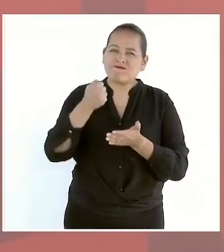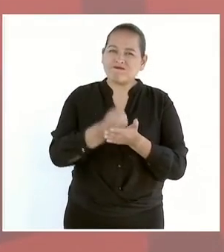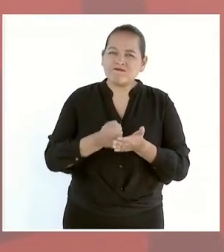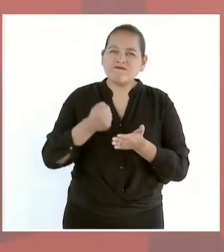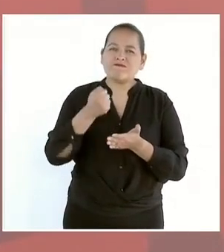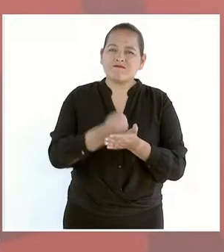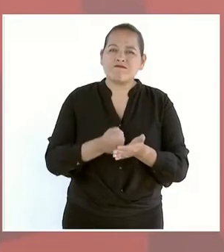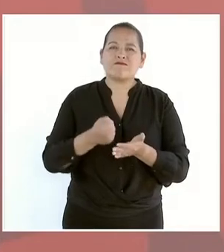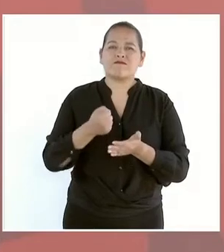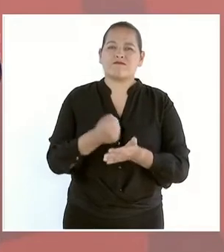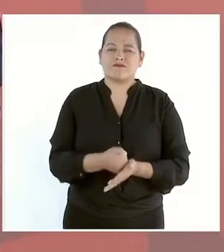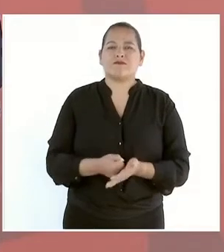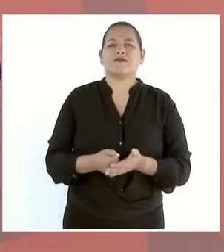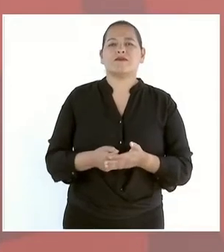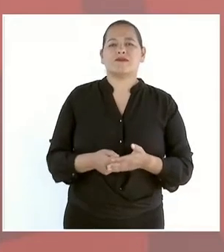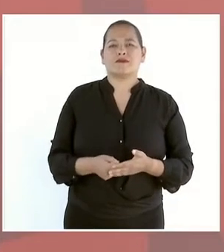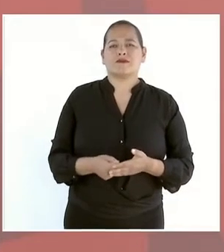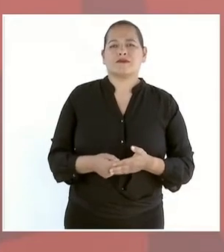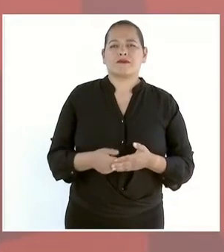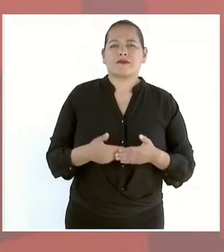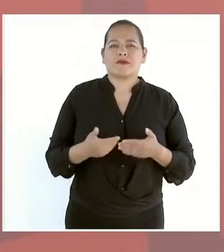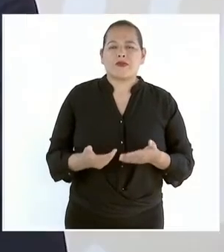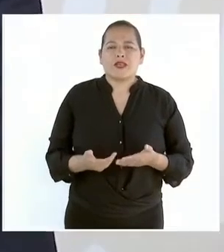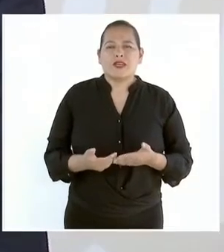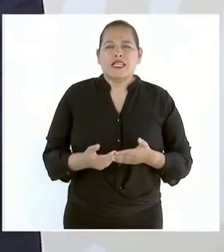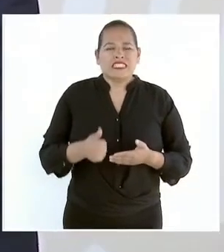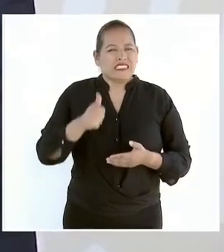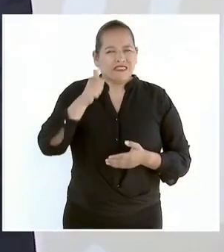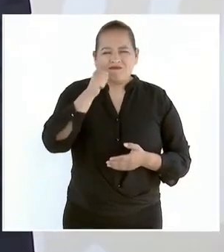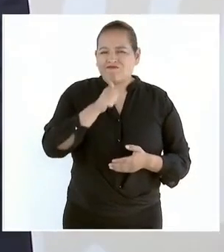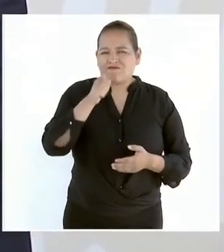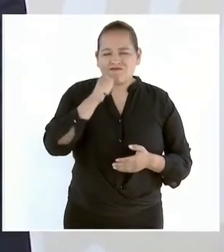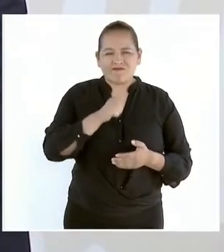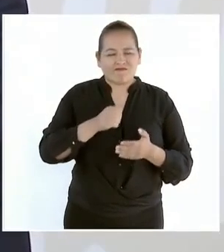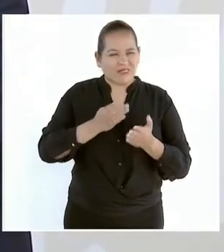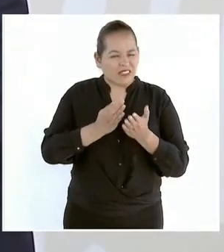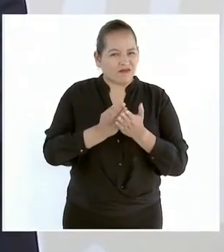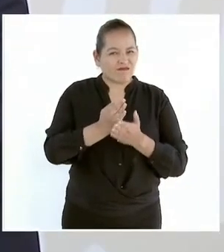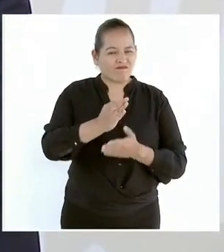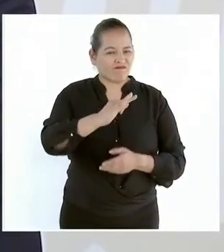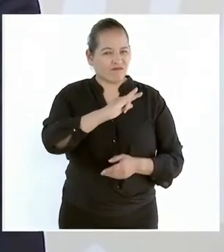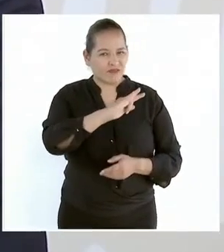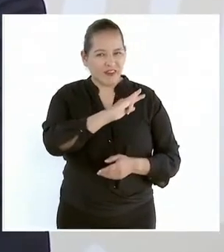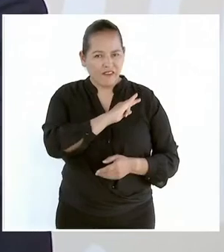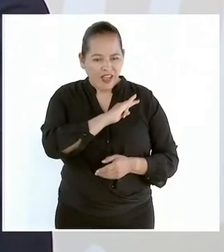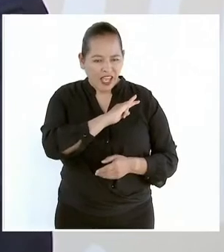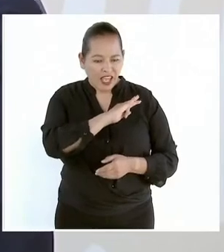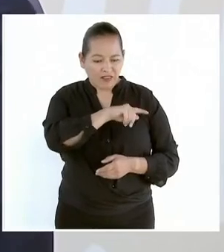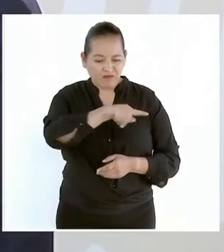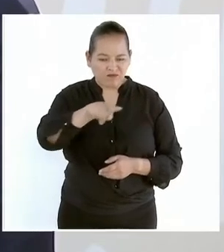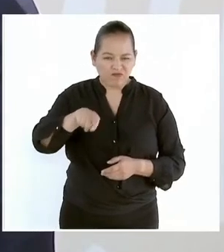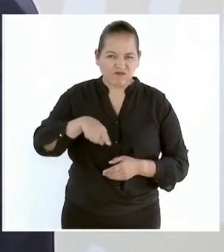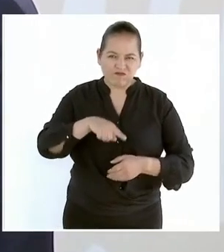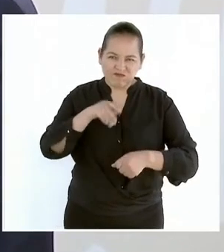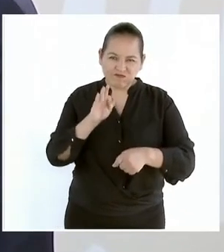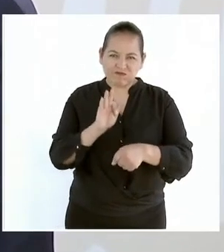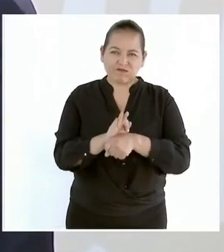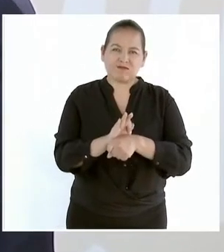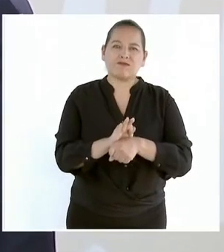siempre mantuvo una inquebrantable fe en la causa que defendía